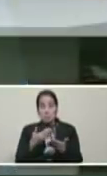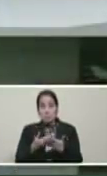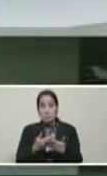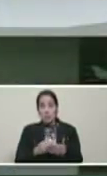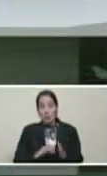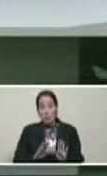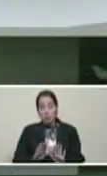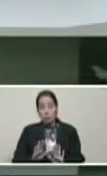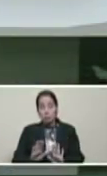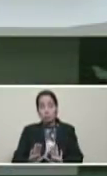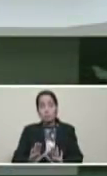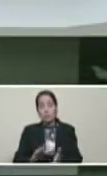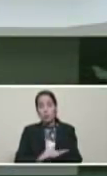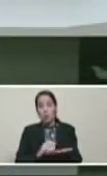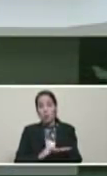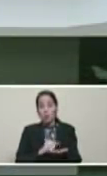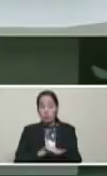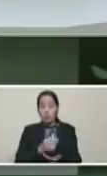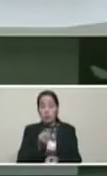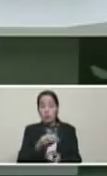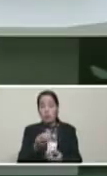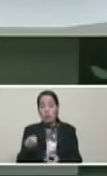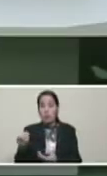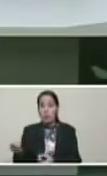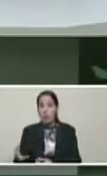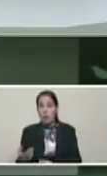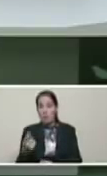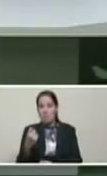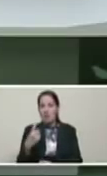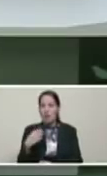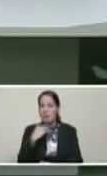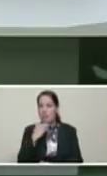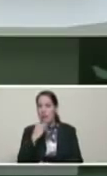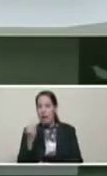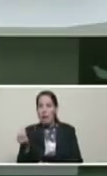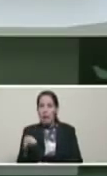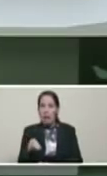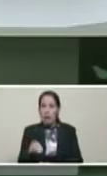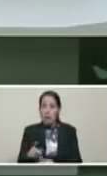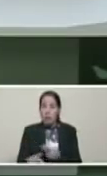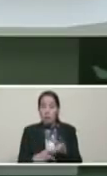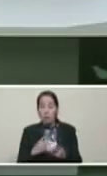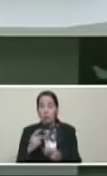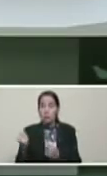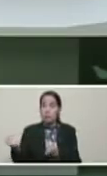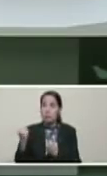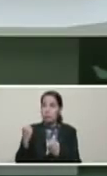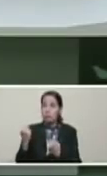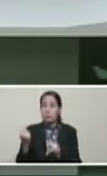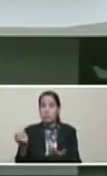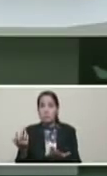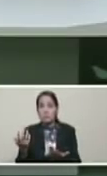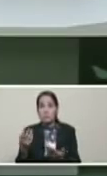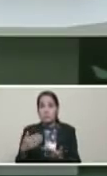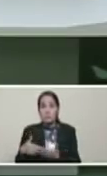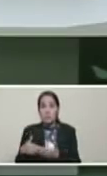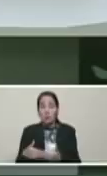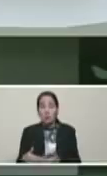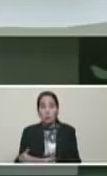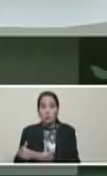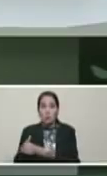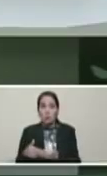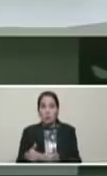empujar soluciones cuando nos falte un insumo producto del bloqueo gringo el bloqueo imperialista